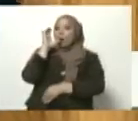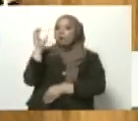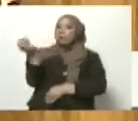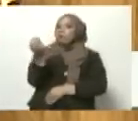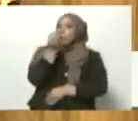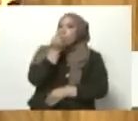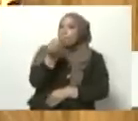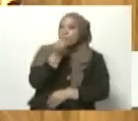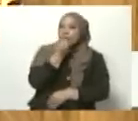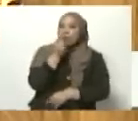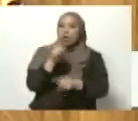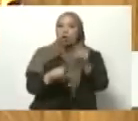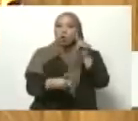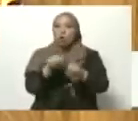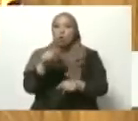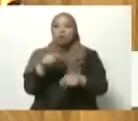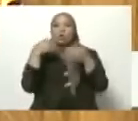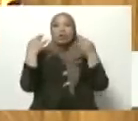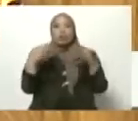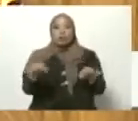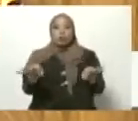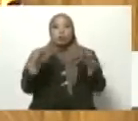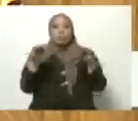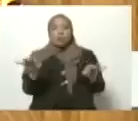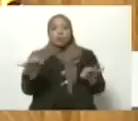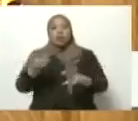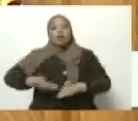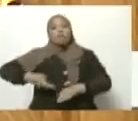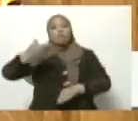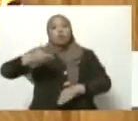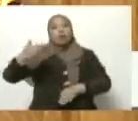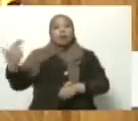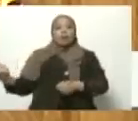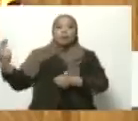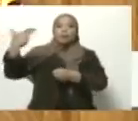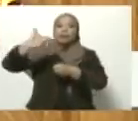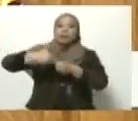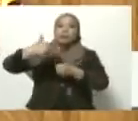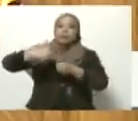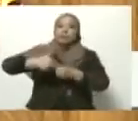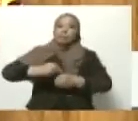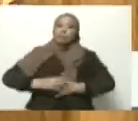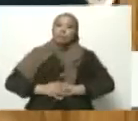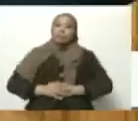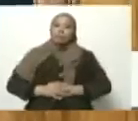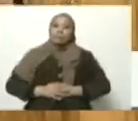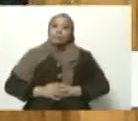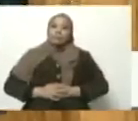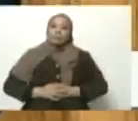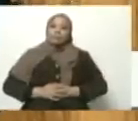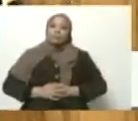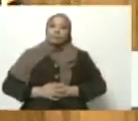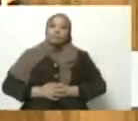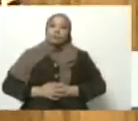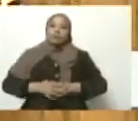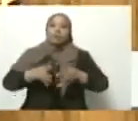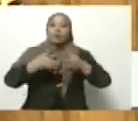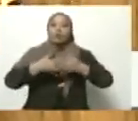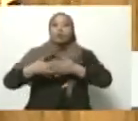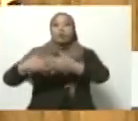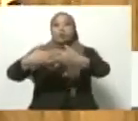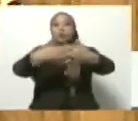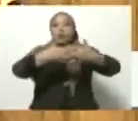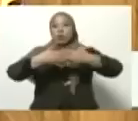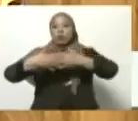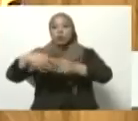alimentos, minerales y sobre todo el petróleo. Aquí es donde quiero llegar. Estados Unidos en los últimos 10 años se convirtió en el mayor